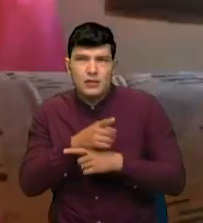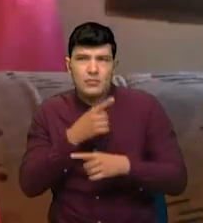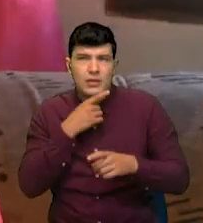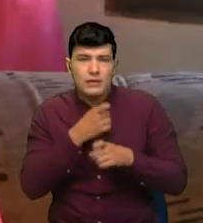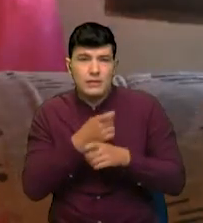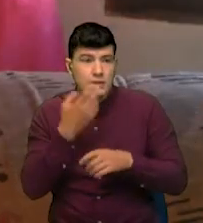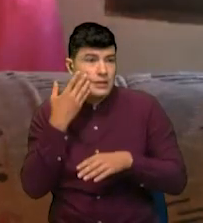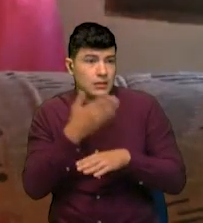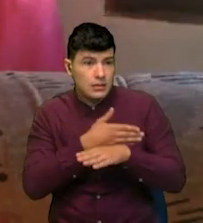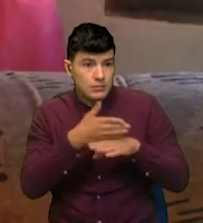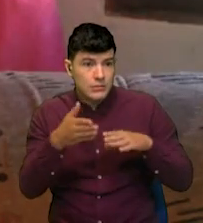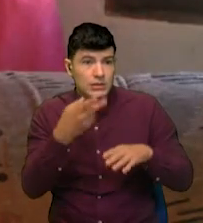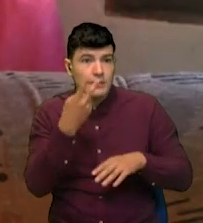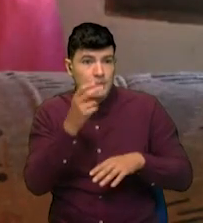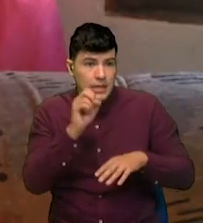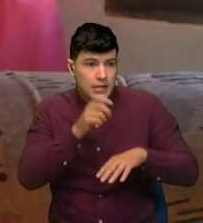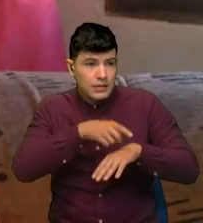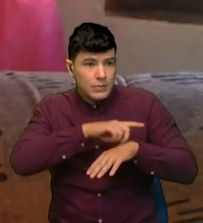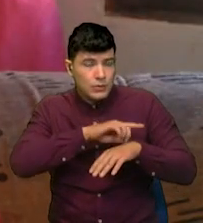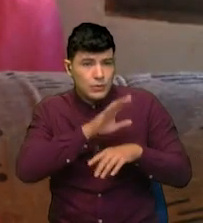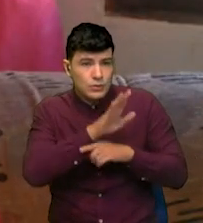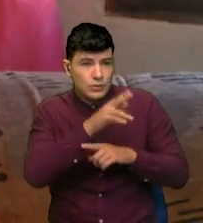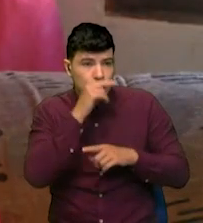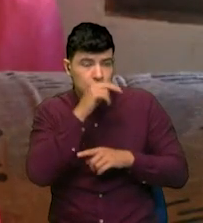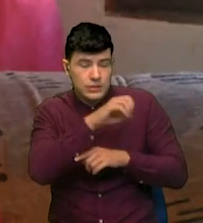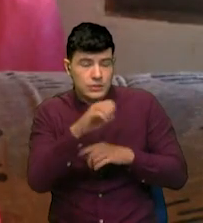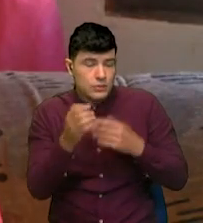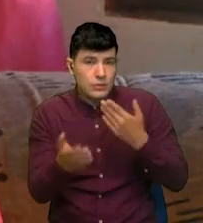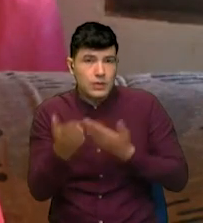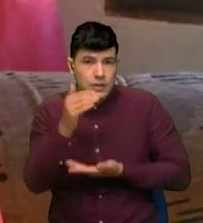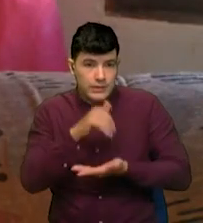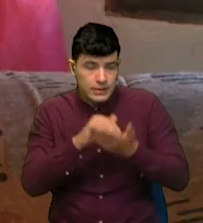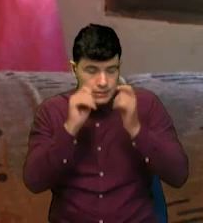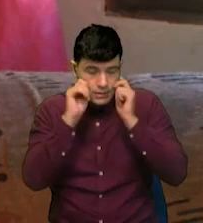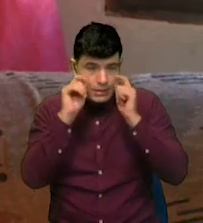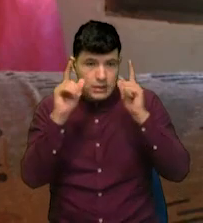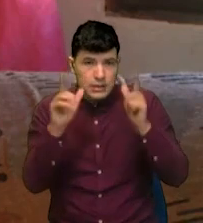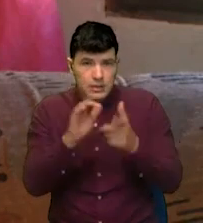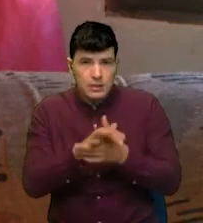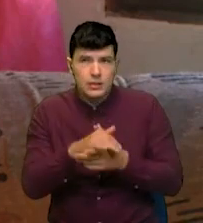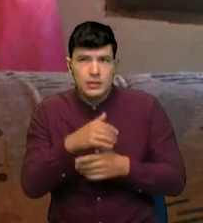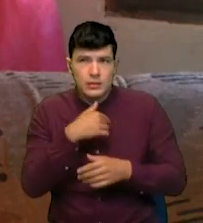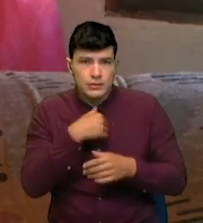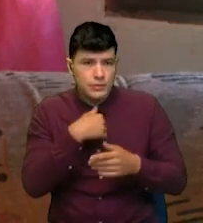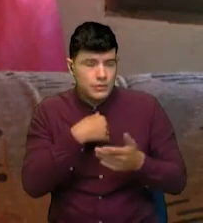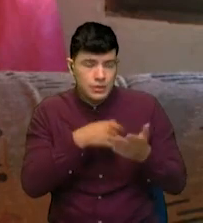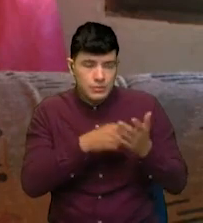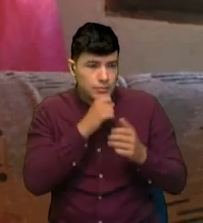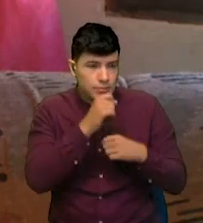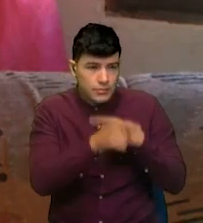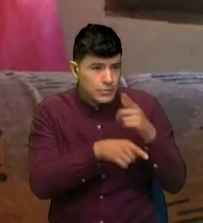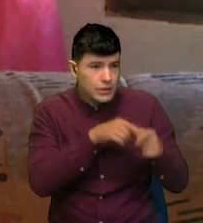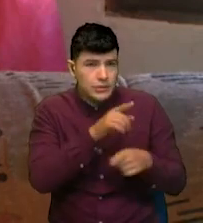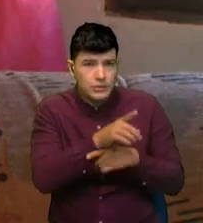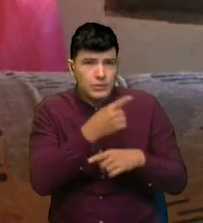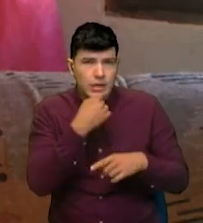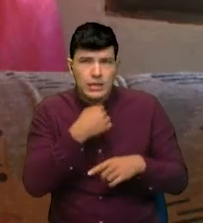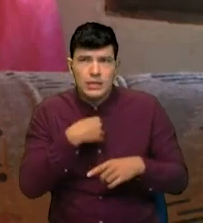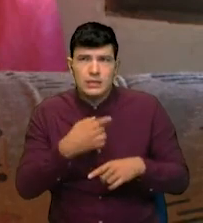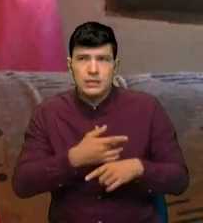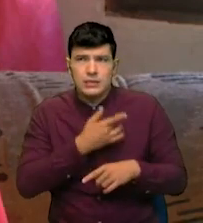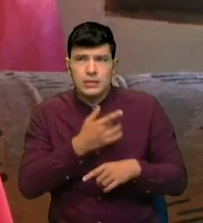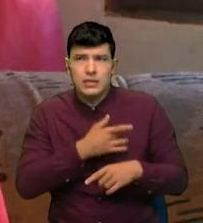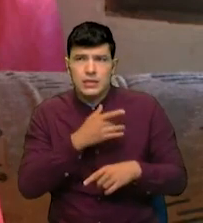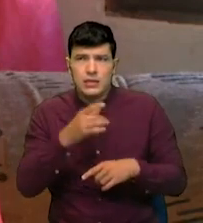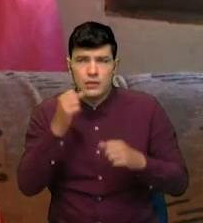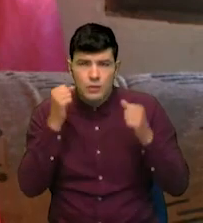como a los 20 minutos fue donde él él reaccionó y el yo yo le pregunté y él me dijo que él había sentido un dolor